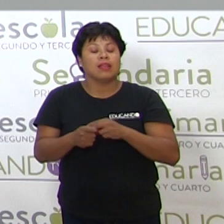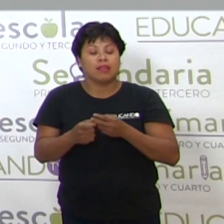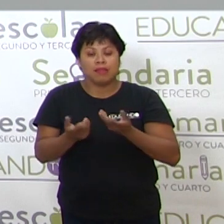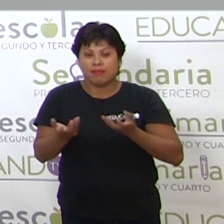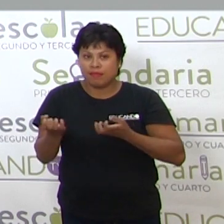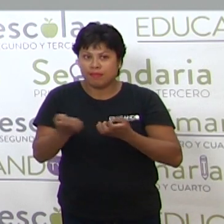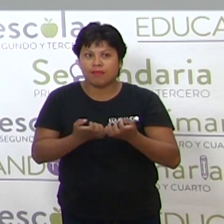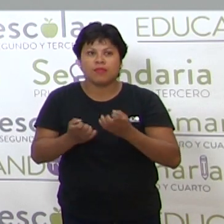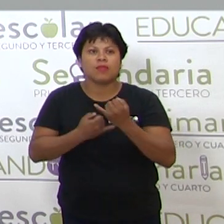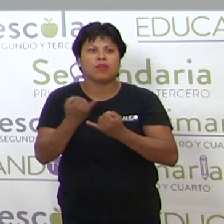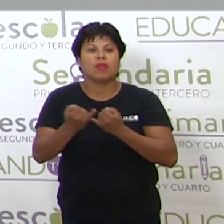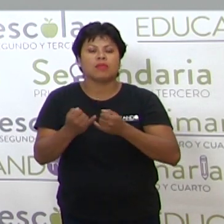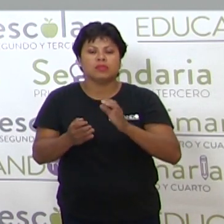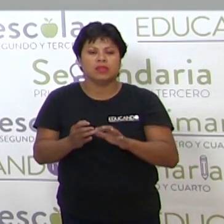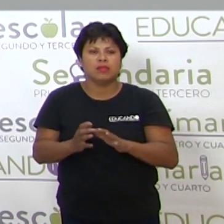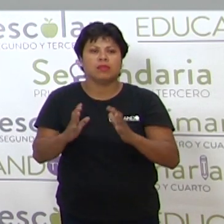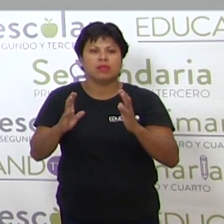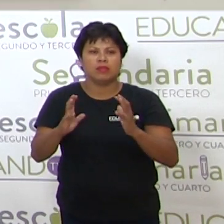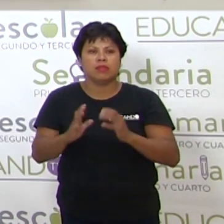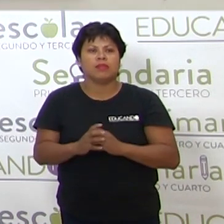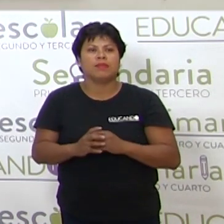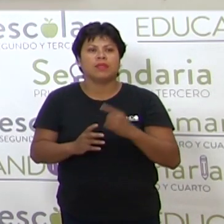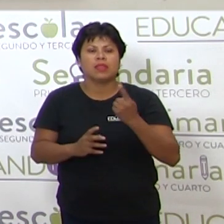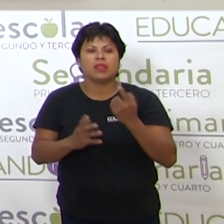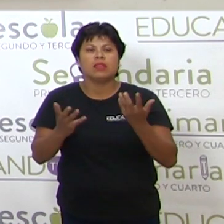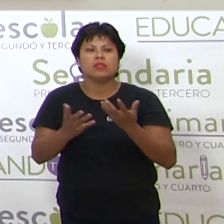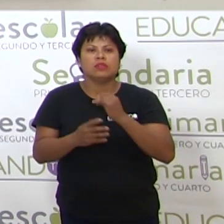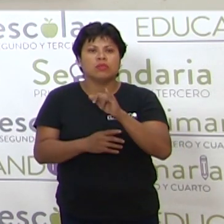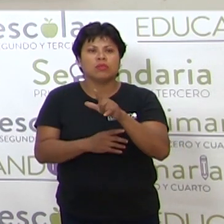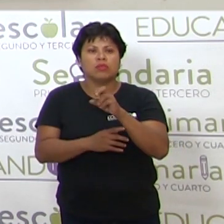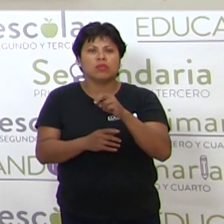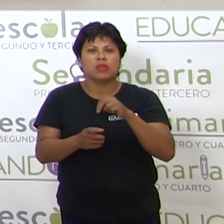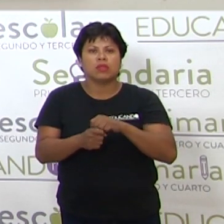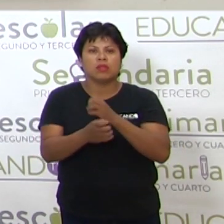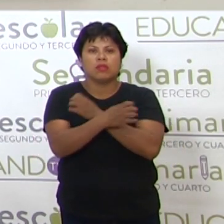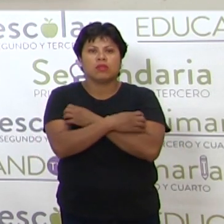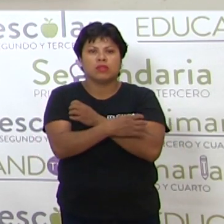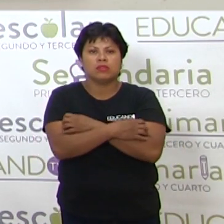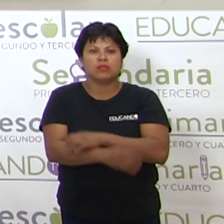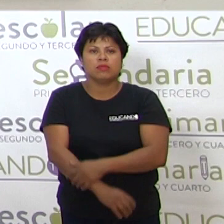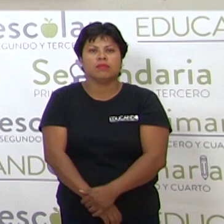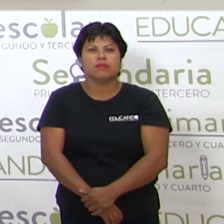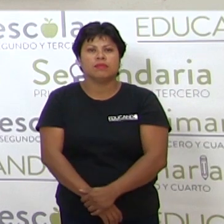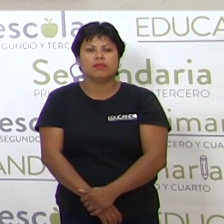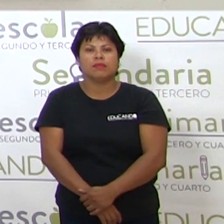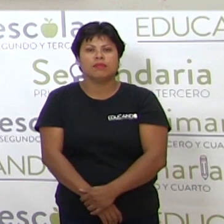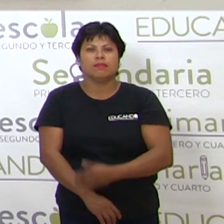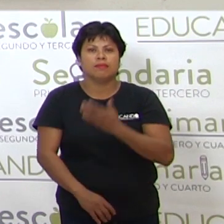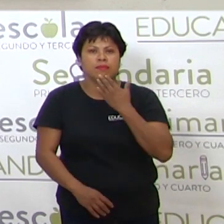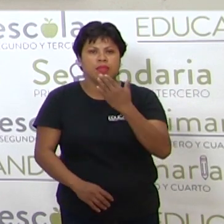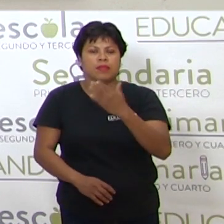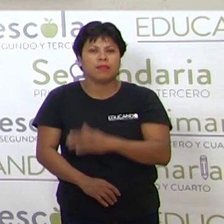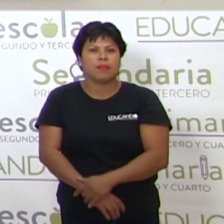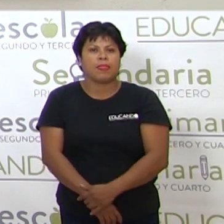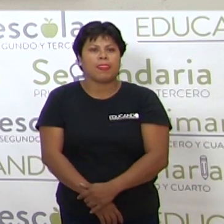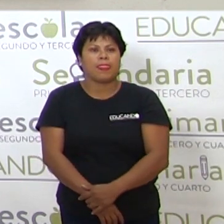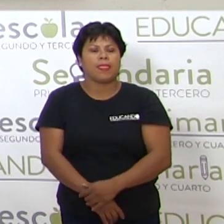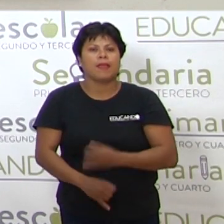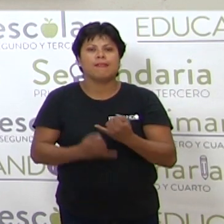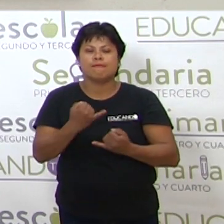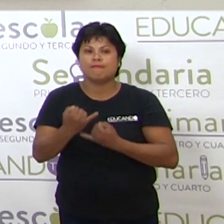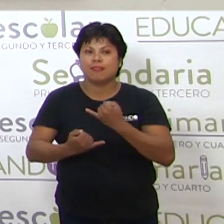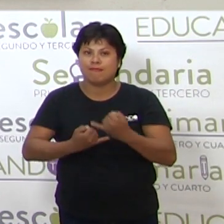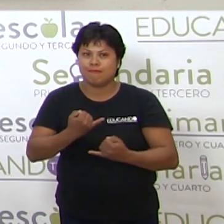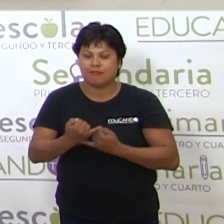jugamos a la pelota que hizo julio en educación física bien jugamos